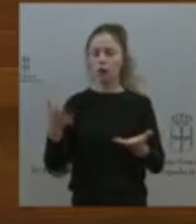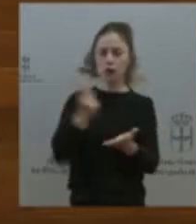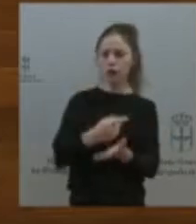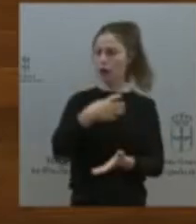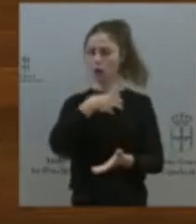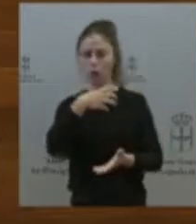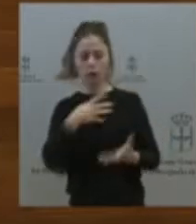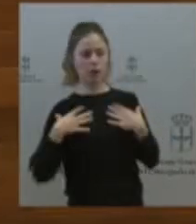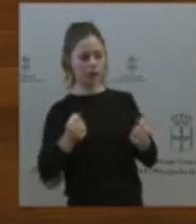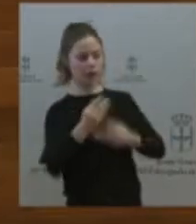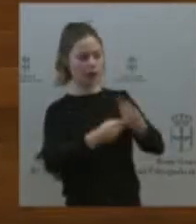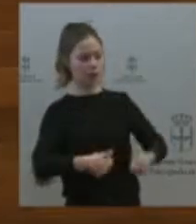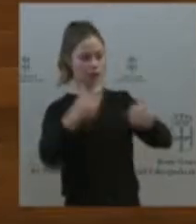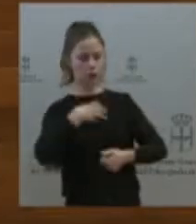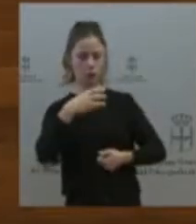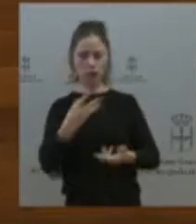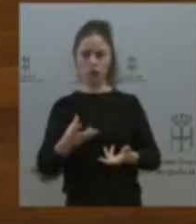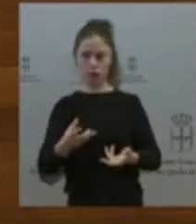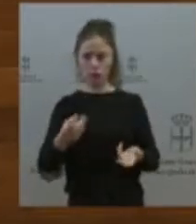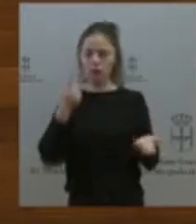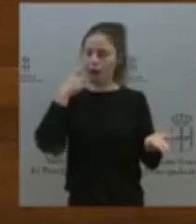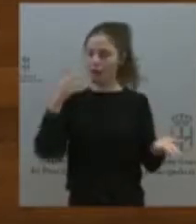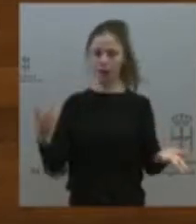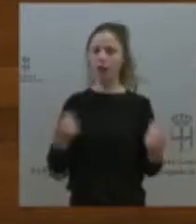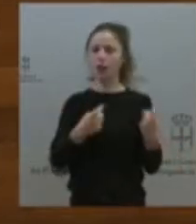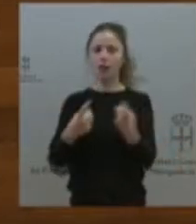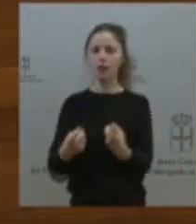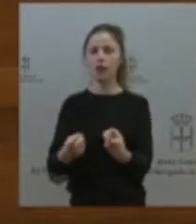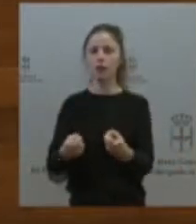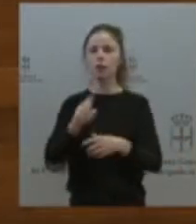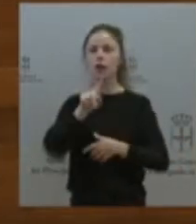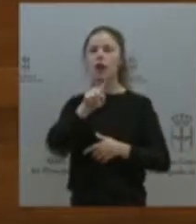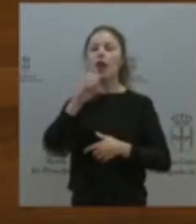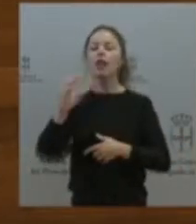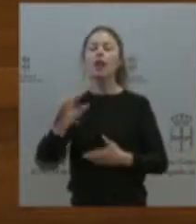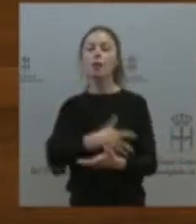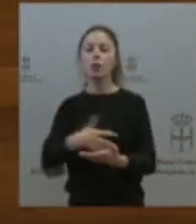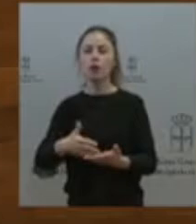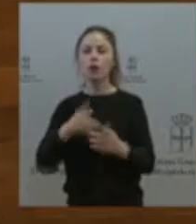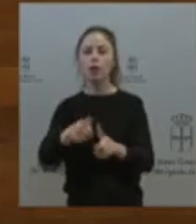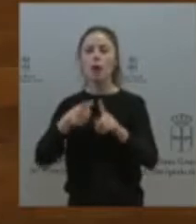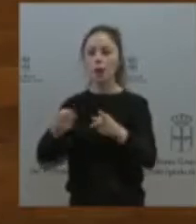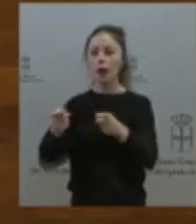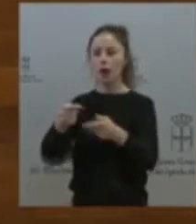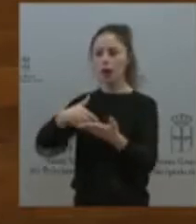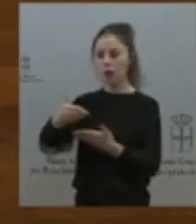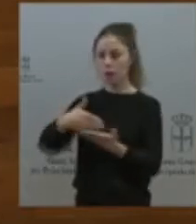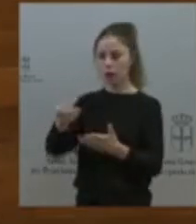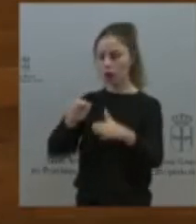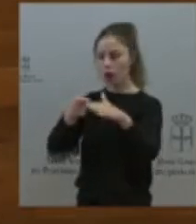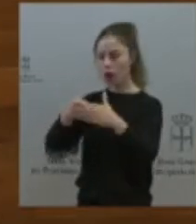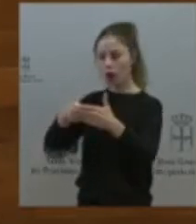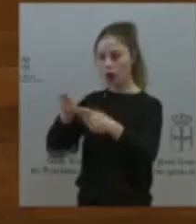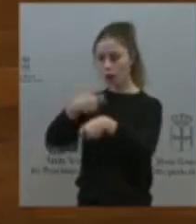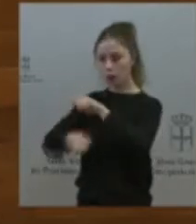Oiga, cuando hemos necesitado encontrar 100 millones de euros para ayudar al comercio, y lo pusimos varios grupos como condición, se encontró. Apareció el dinero. Aparecieron 100 millones que no